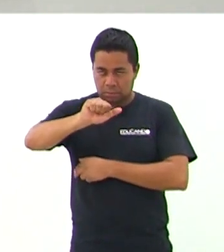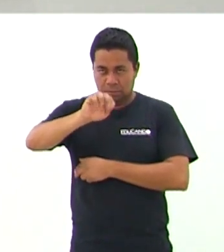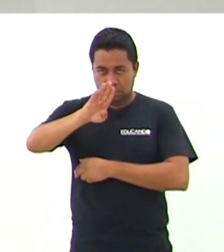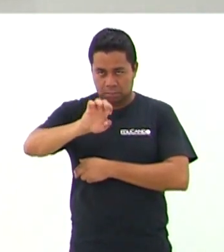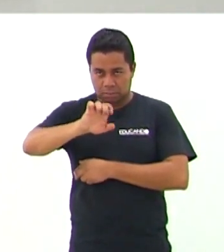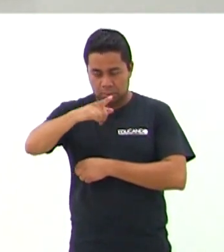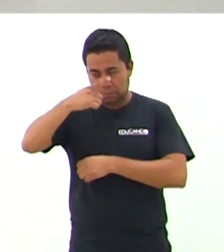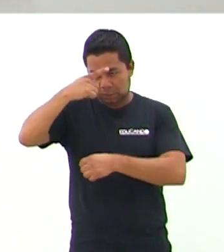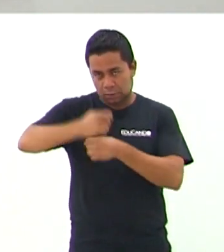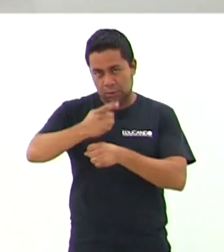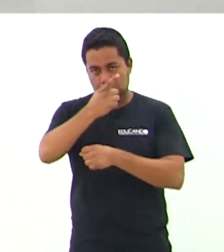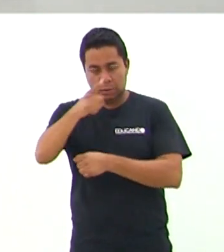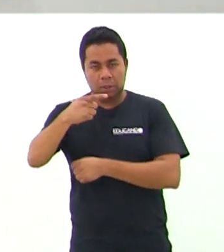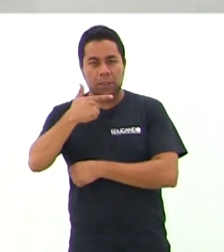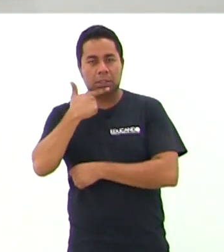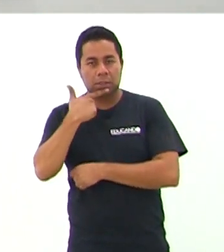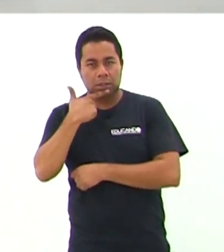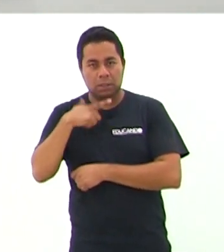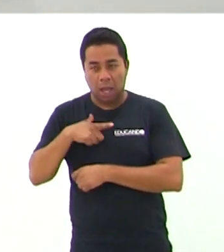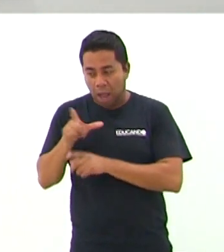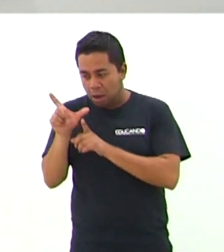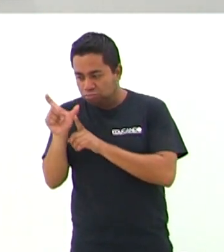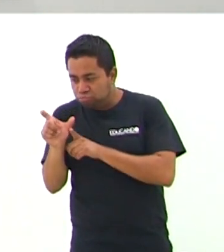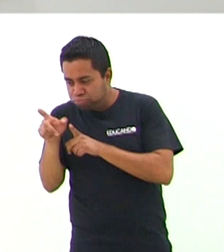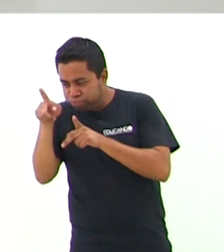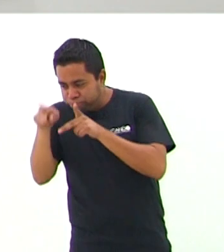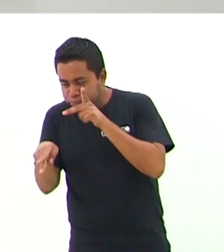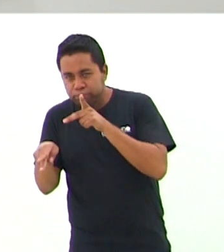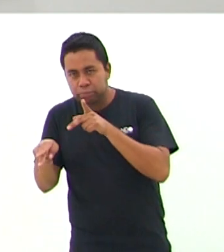Inglaterra, tenemos un espacio acá,